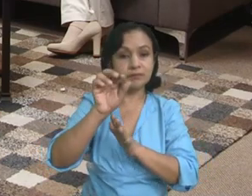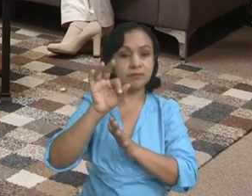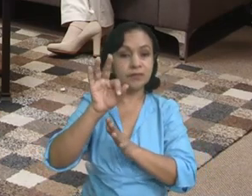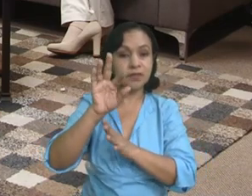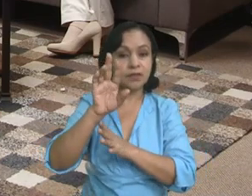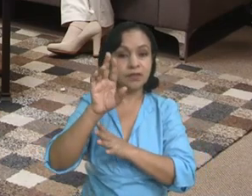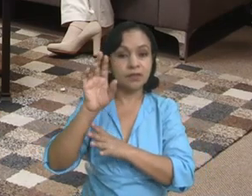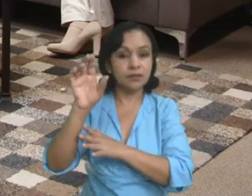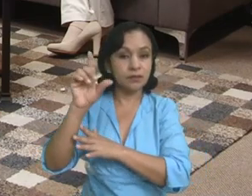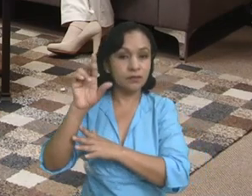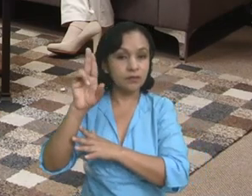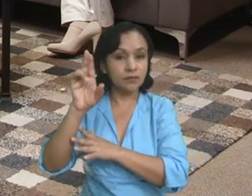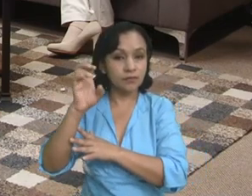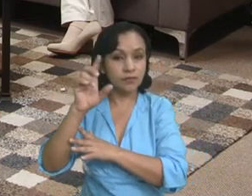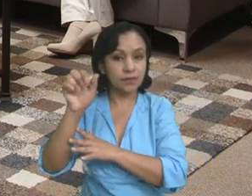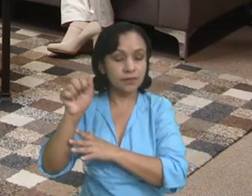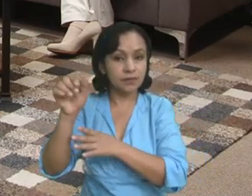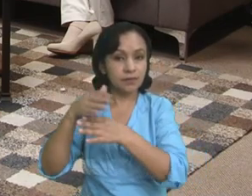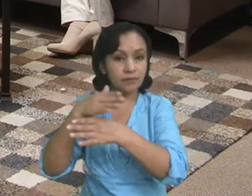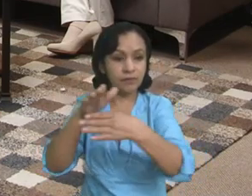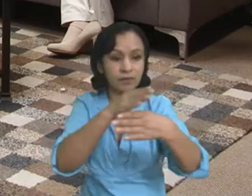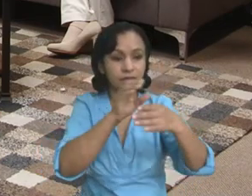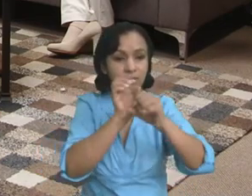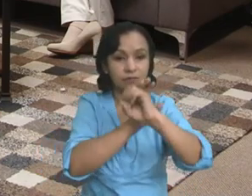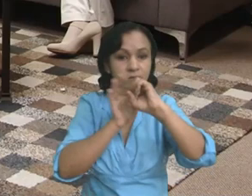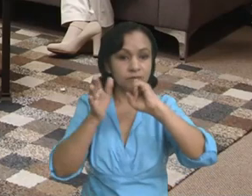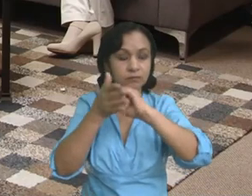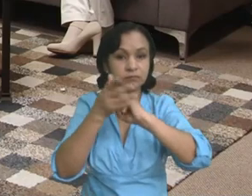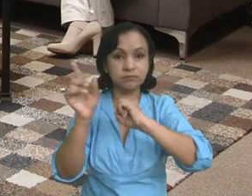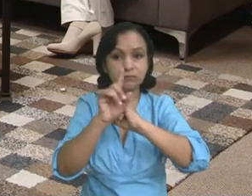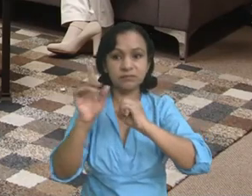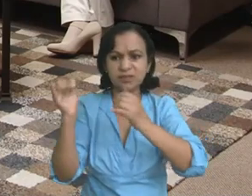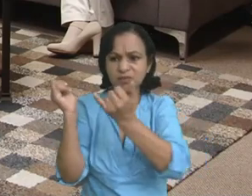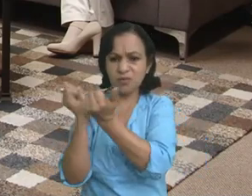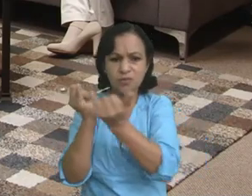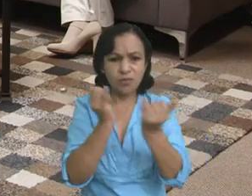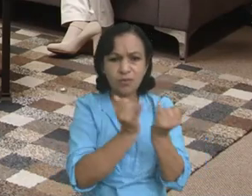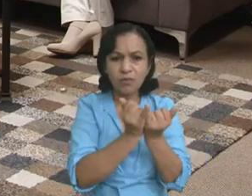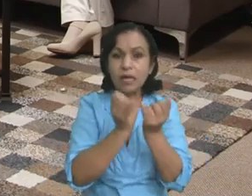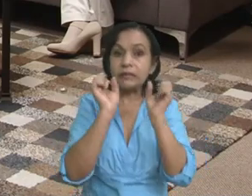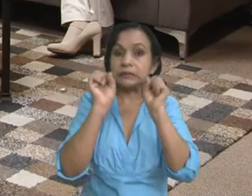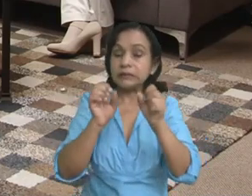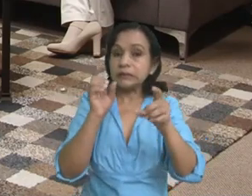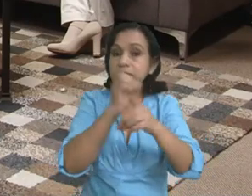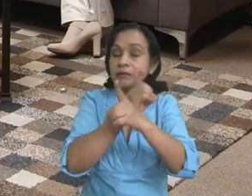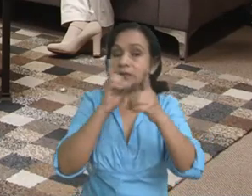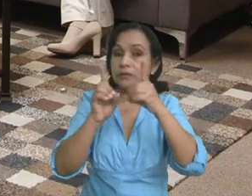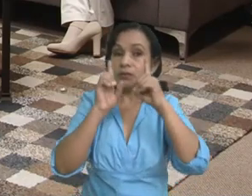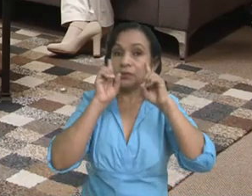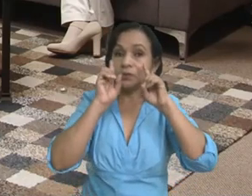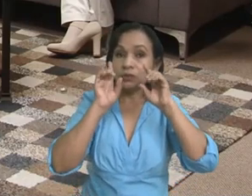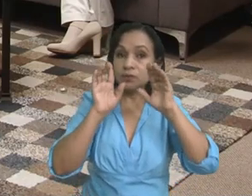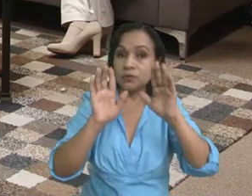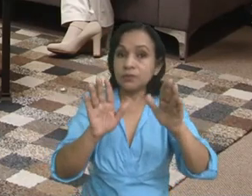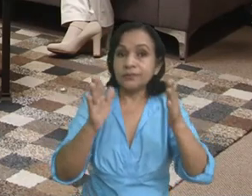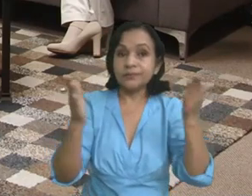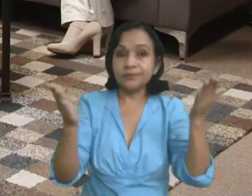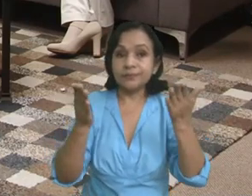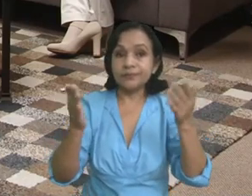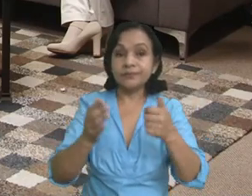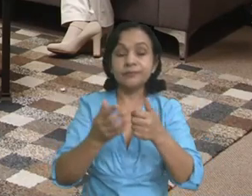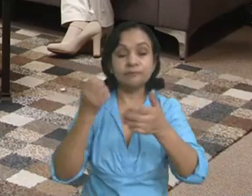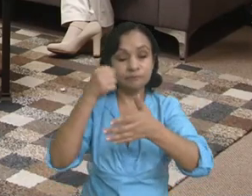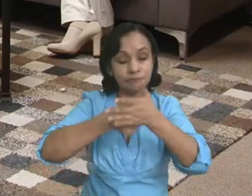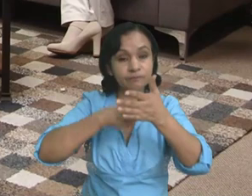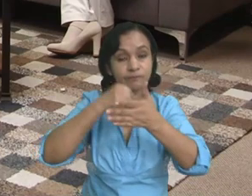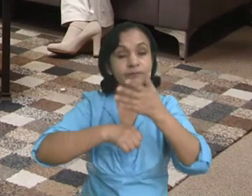paciente afectado por coronavirus. Entonces todo eso hay que vigilarlo, y lo están haciendo muy bien, con un sistema de atención primaria muy